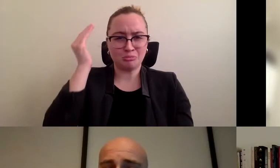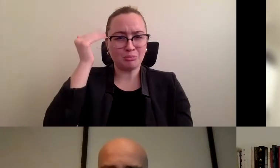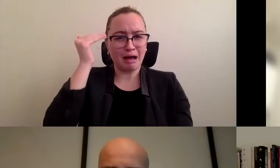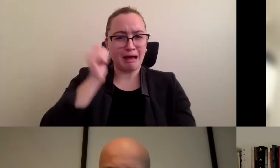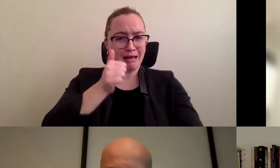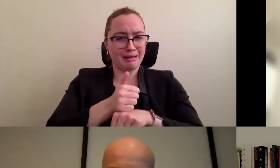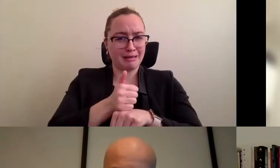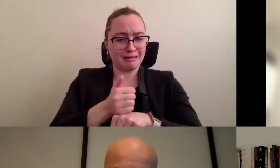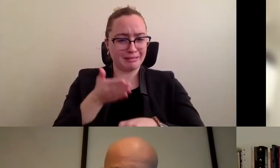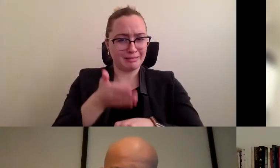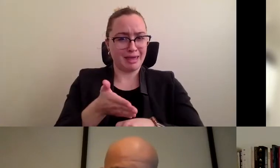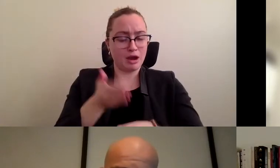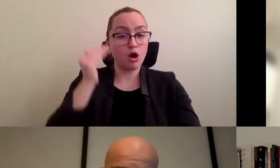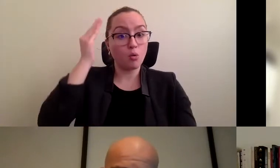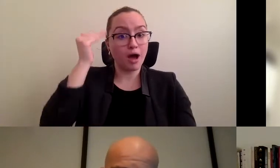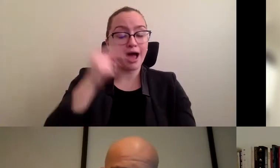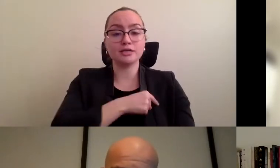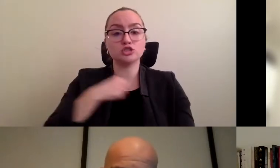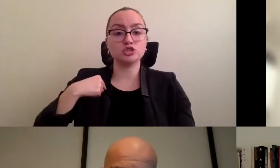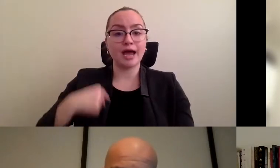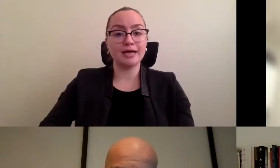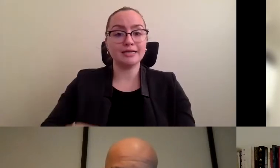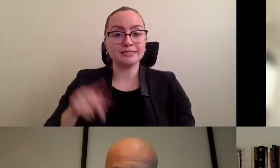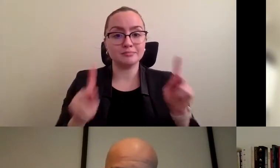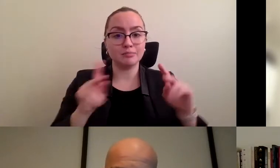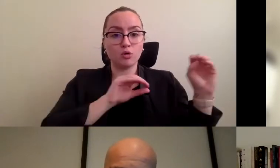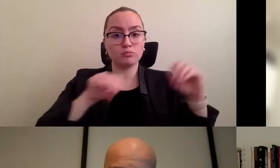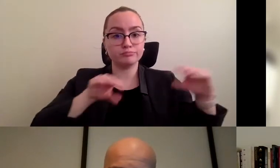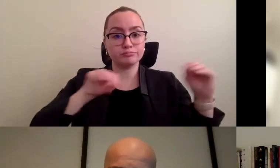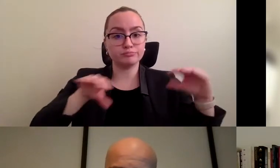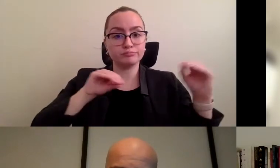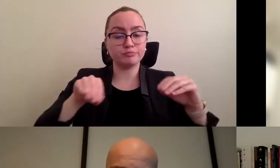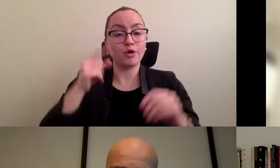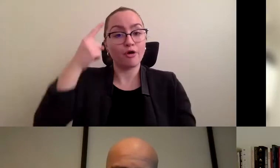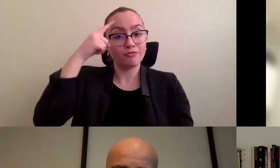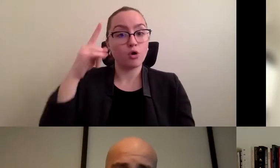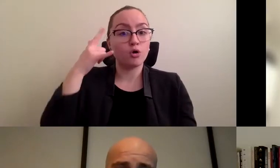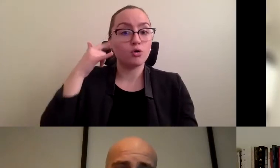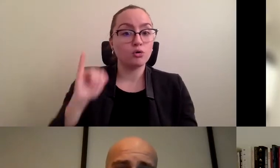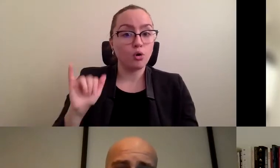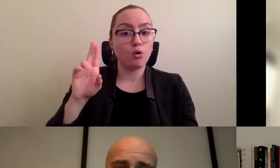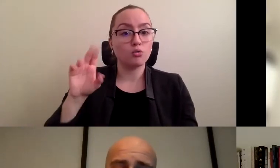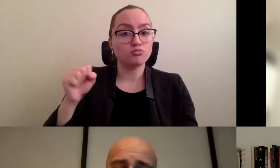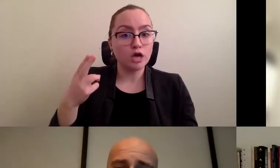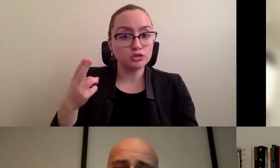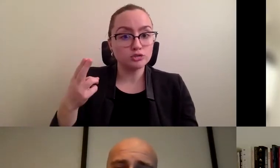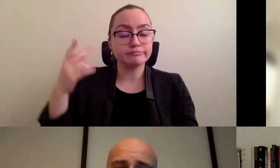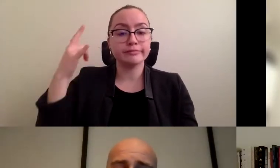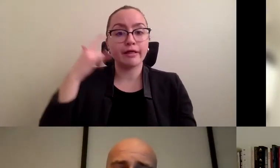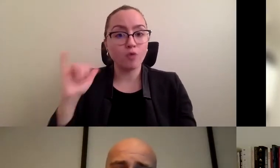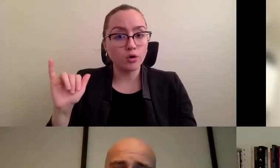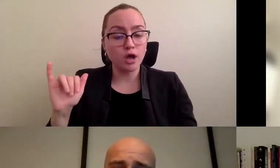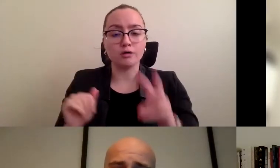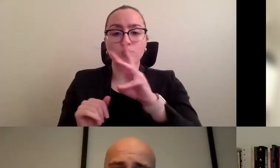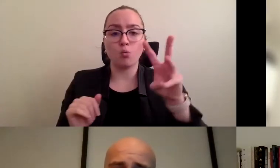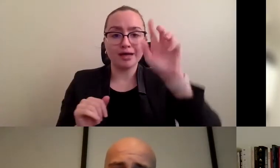implementó restricciones de migración. ¿Y por qué fue que ellos lo implementaron? Fue porque fue en ese entonces que vinieron gente